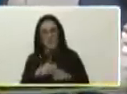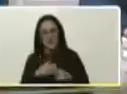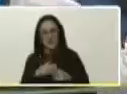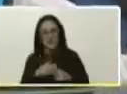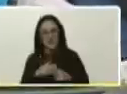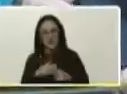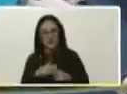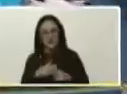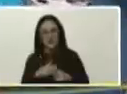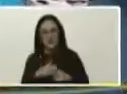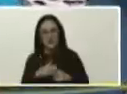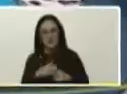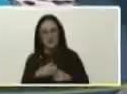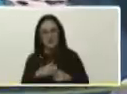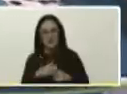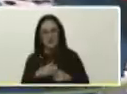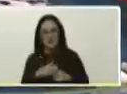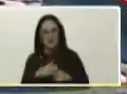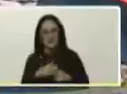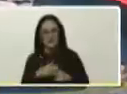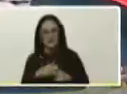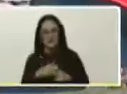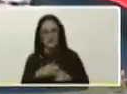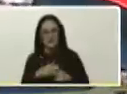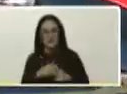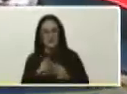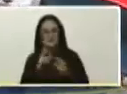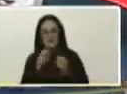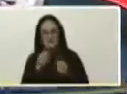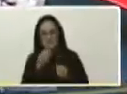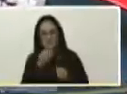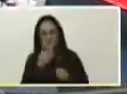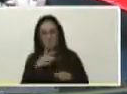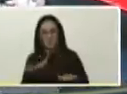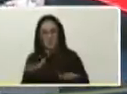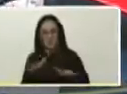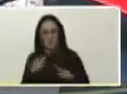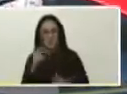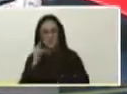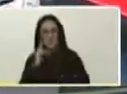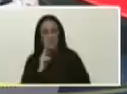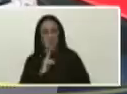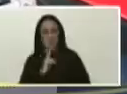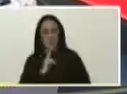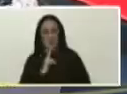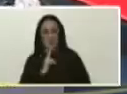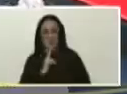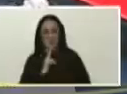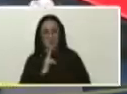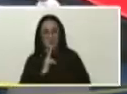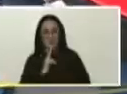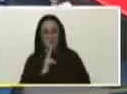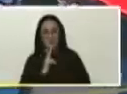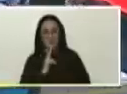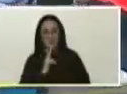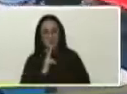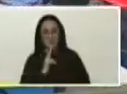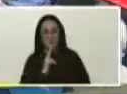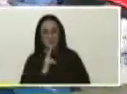acabadas, terminadas, bien decorada, con nuestro libertador Simón Bolívar.